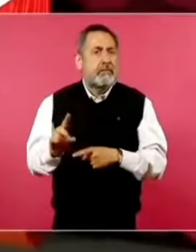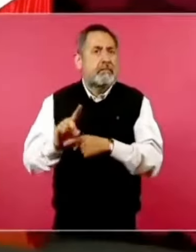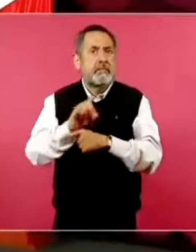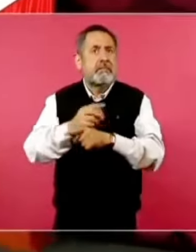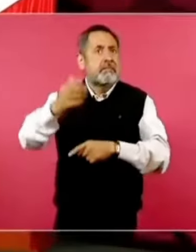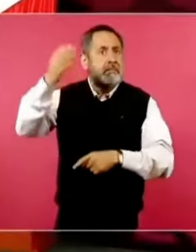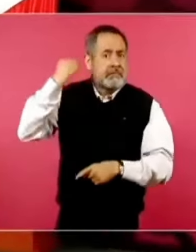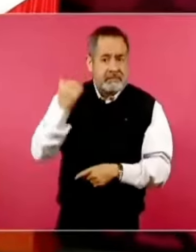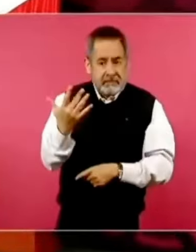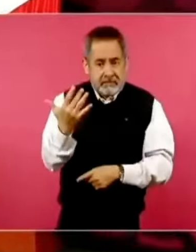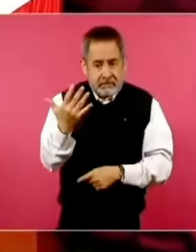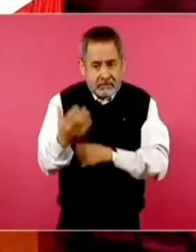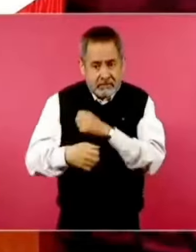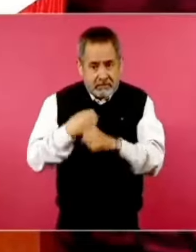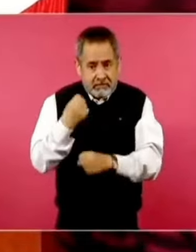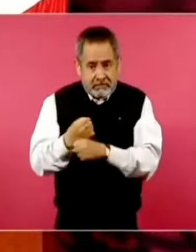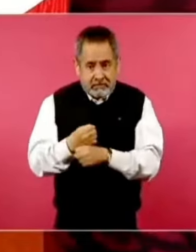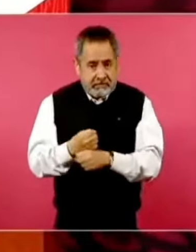50 años.